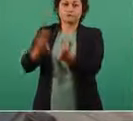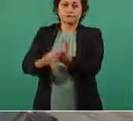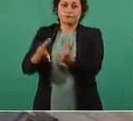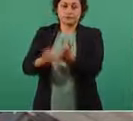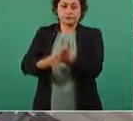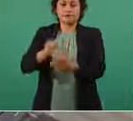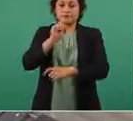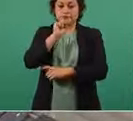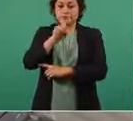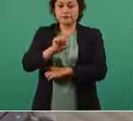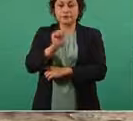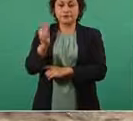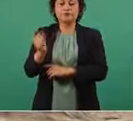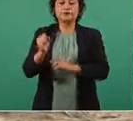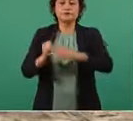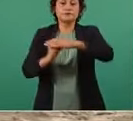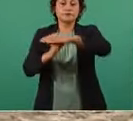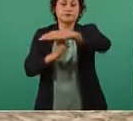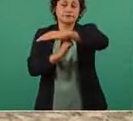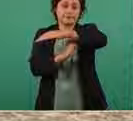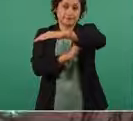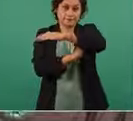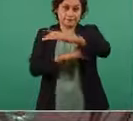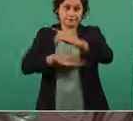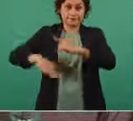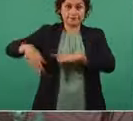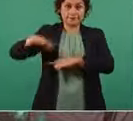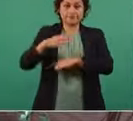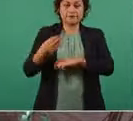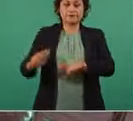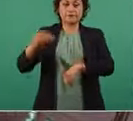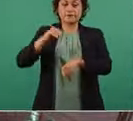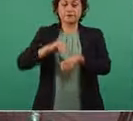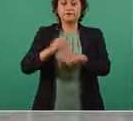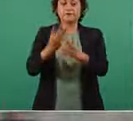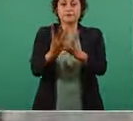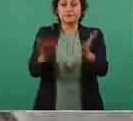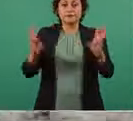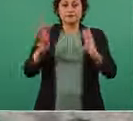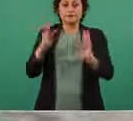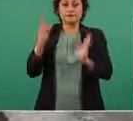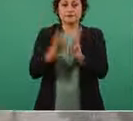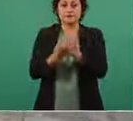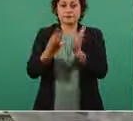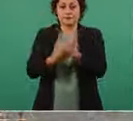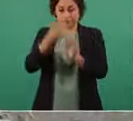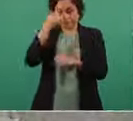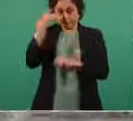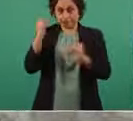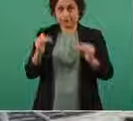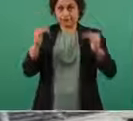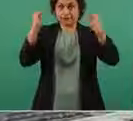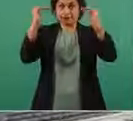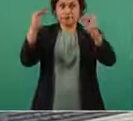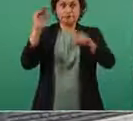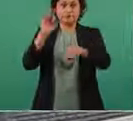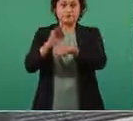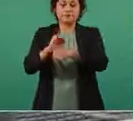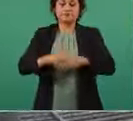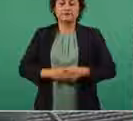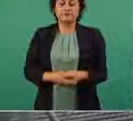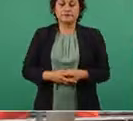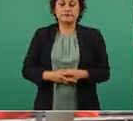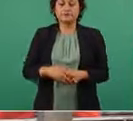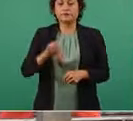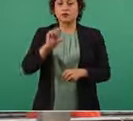las columnas de las torres de vacío. Al mismo tiempo se colocan los sistemas enterrados. Continúa el colado de zapata para los racks de tuberías